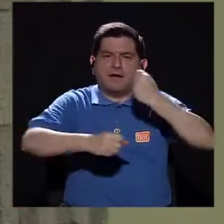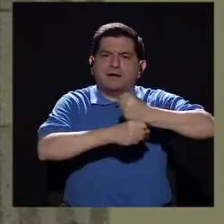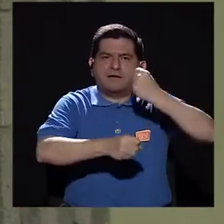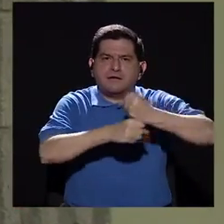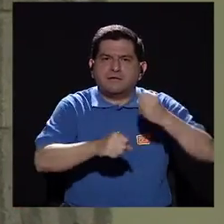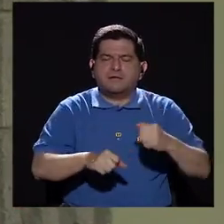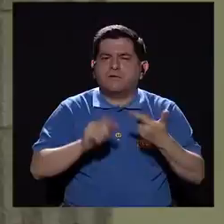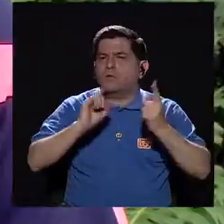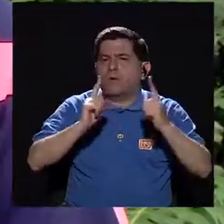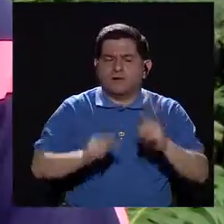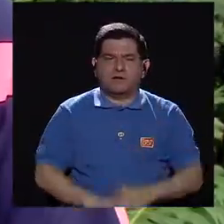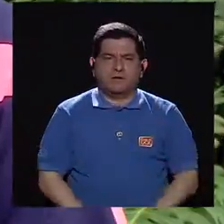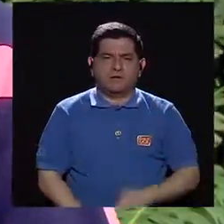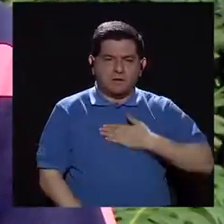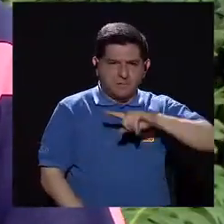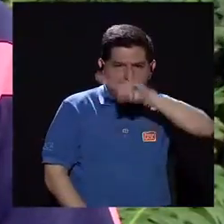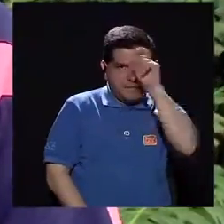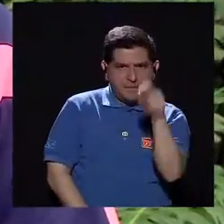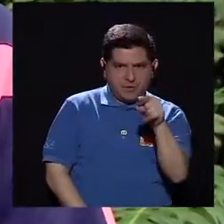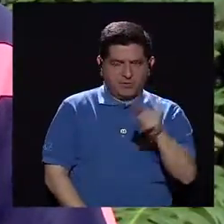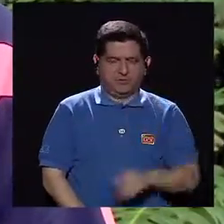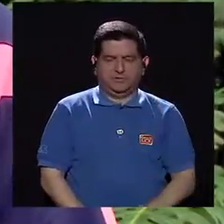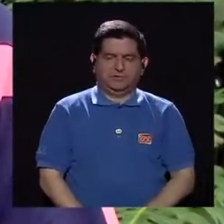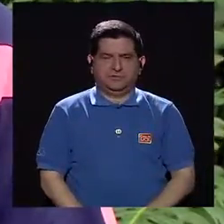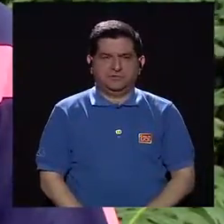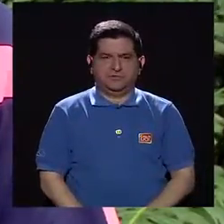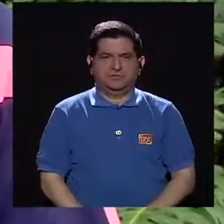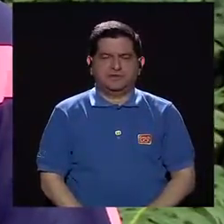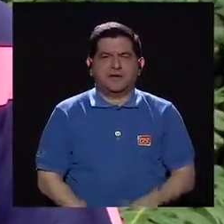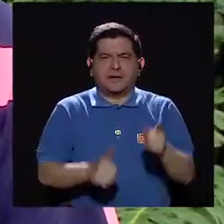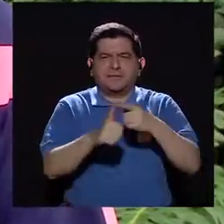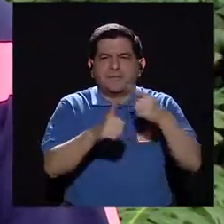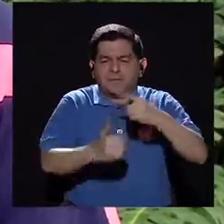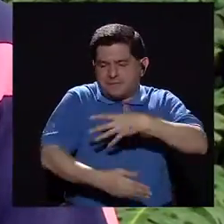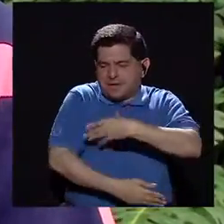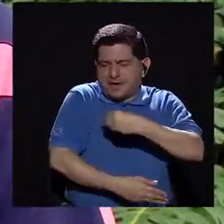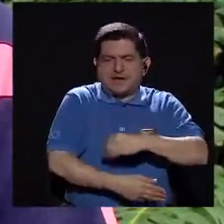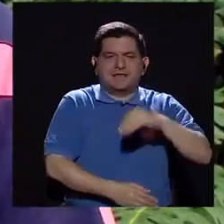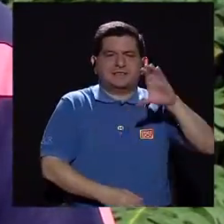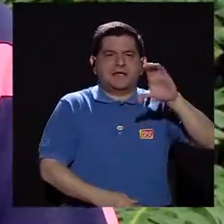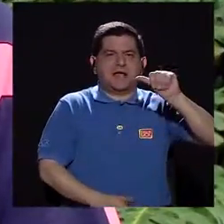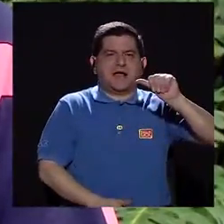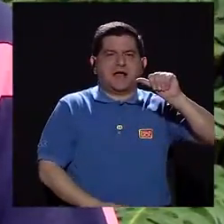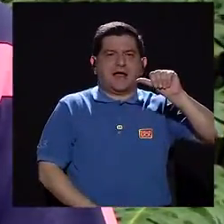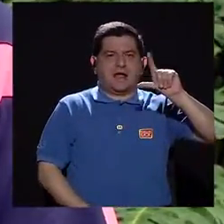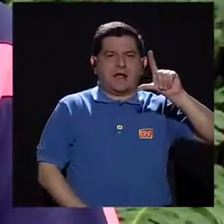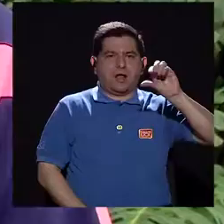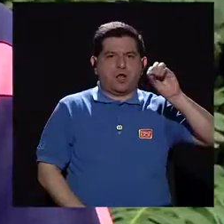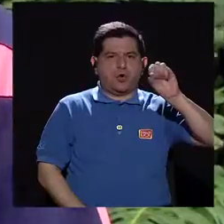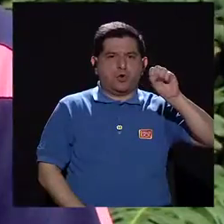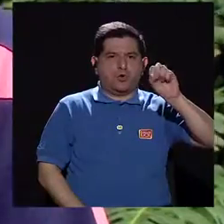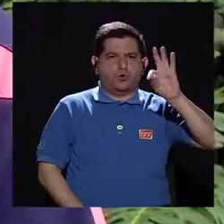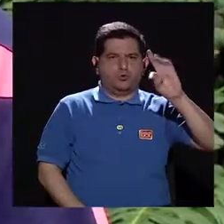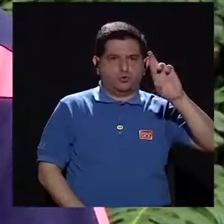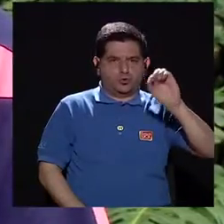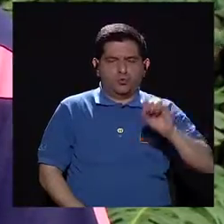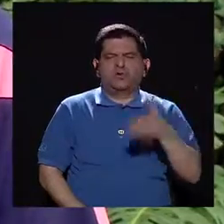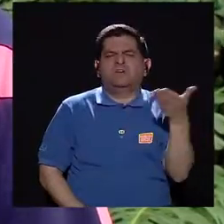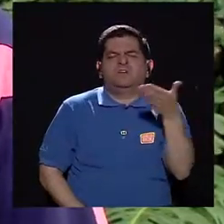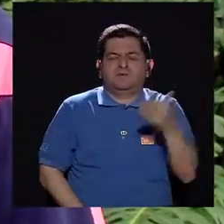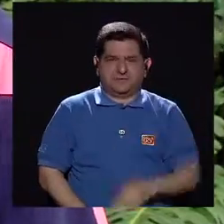ambiente laboral? Bueno, mi consulta sería, ¿qué es el calostre y a qué momento